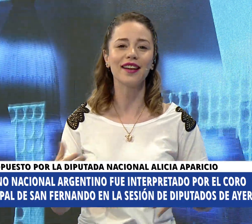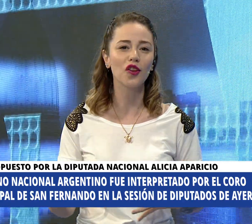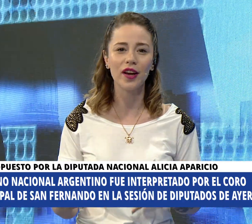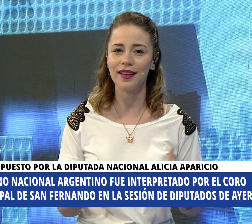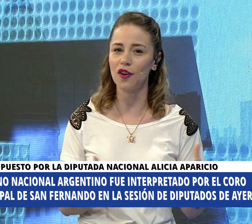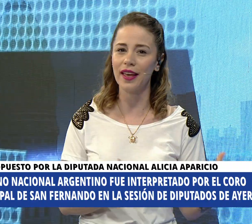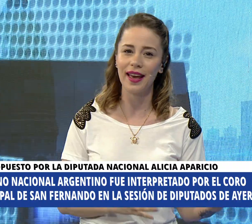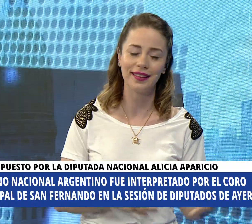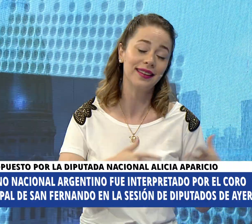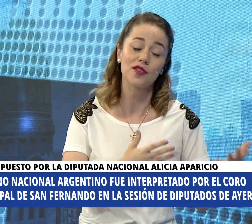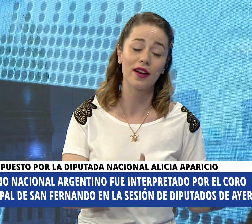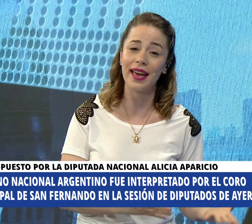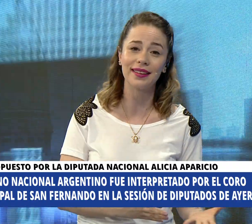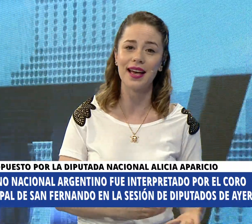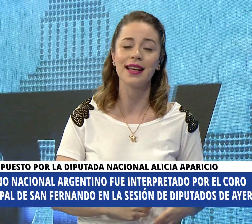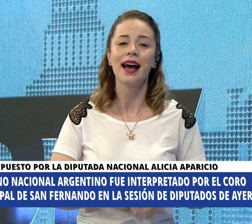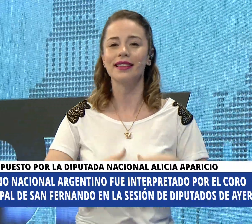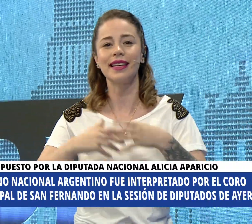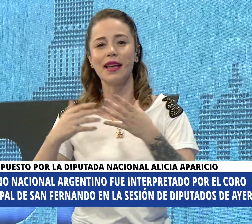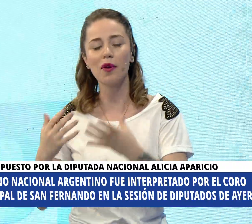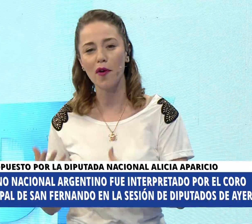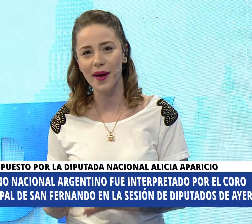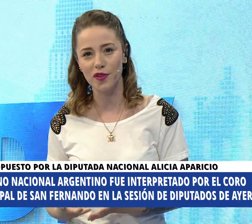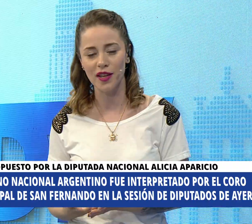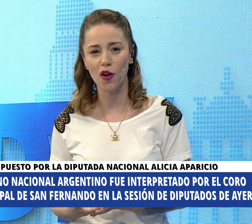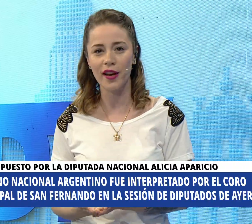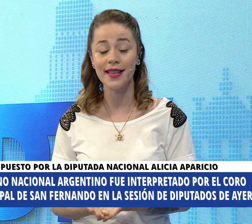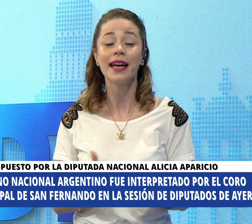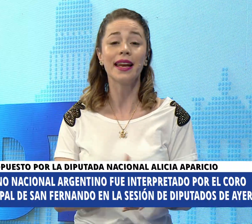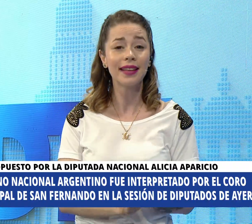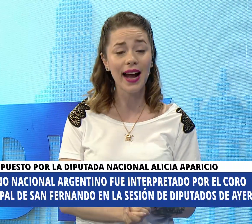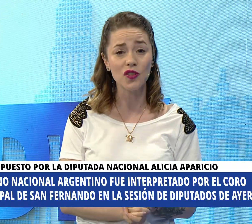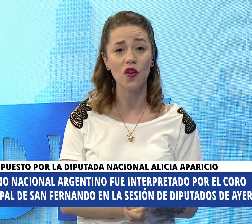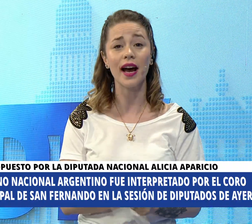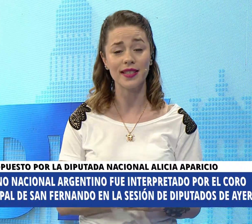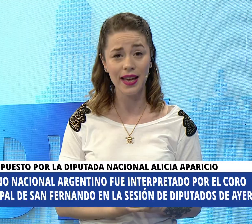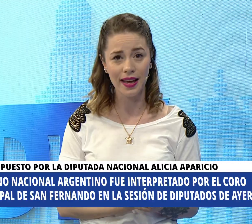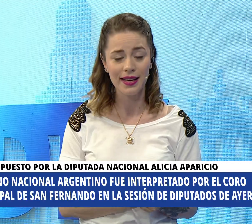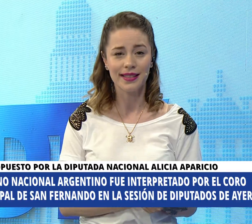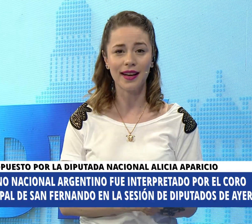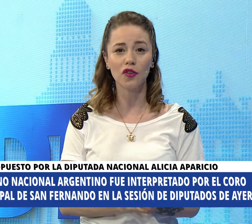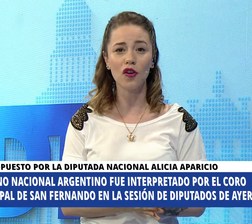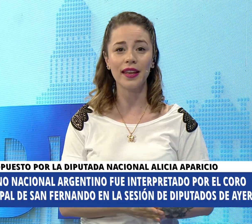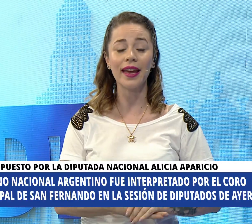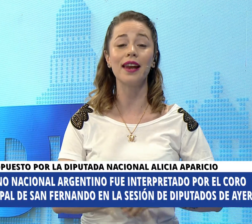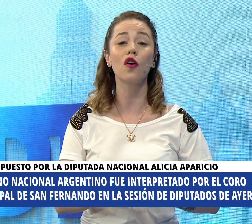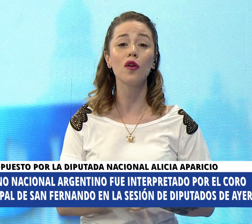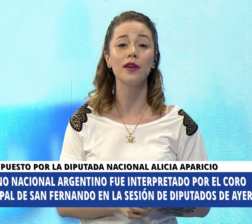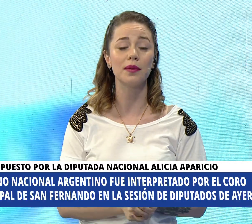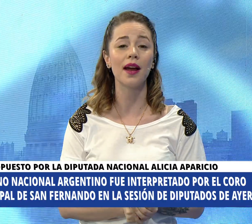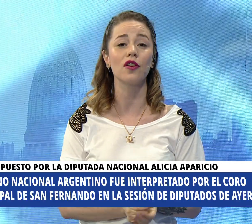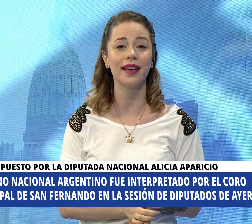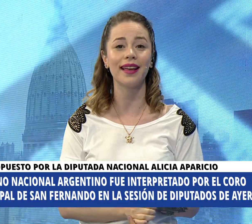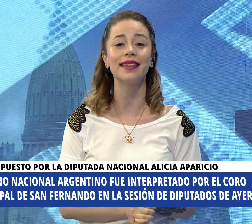a directores de estas orquestas, de saber un poco más de sus historias. En este caso, ayer se trató del